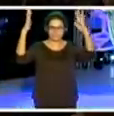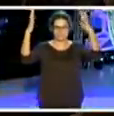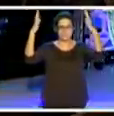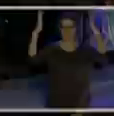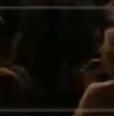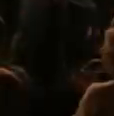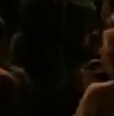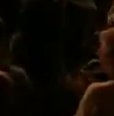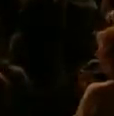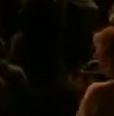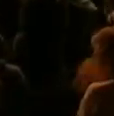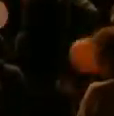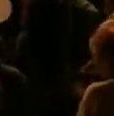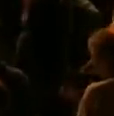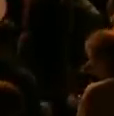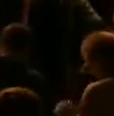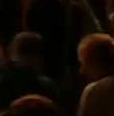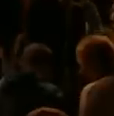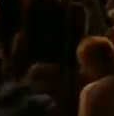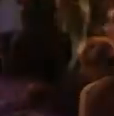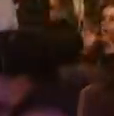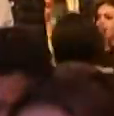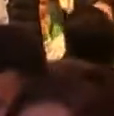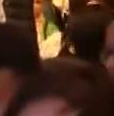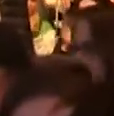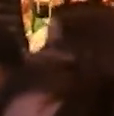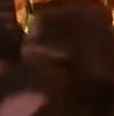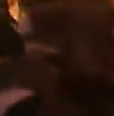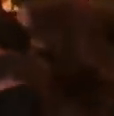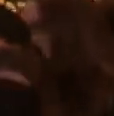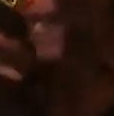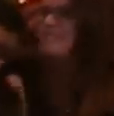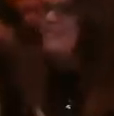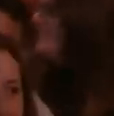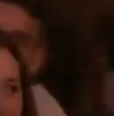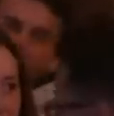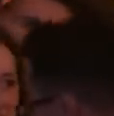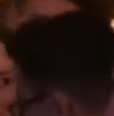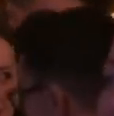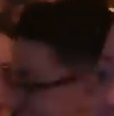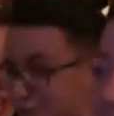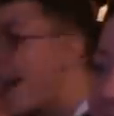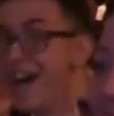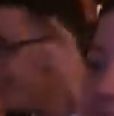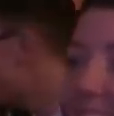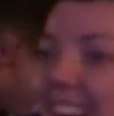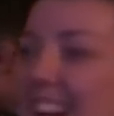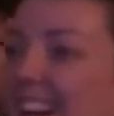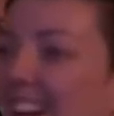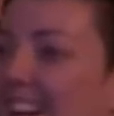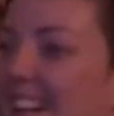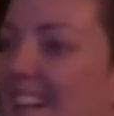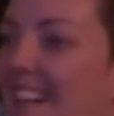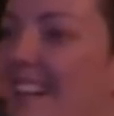Terminan los bambones, como ven ustedes, con todo el público satisfecho de haber esperado hasta esta hora para escucharlos. 2:10